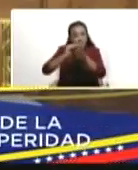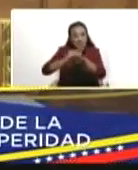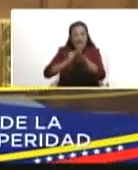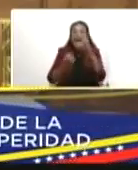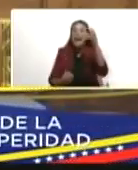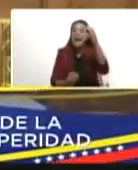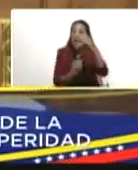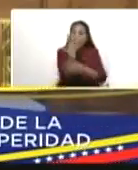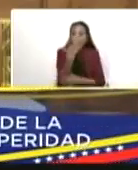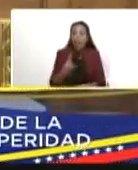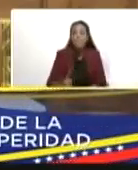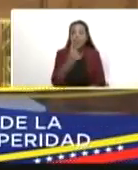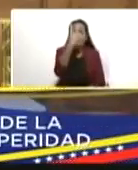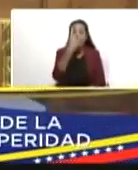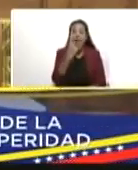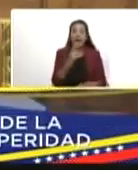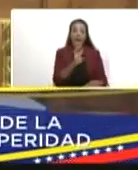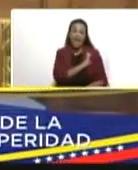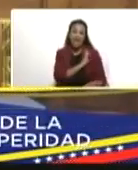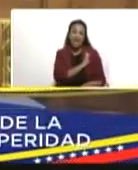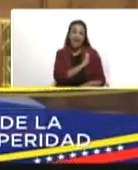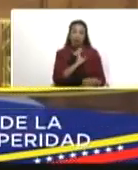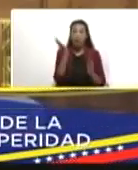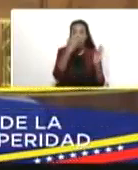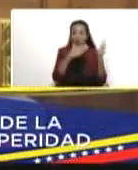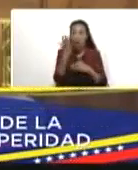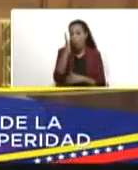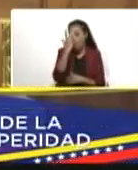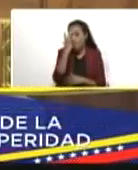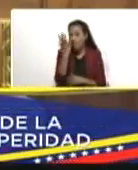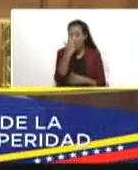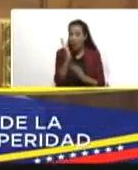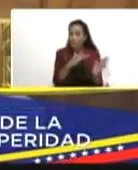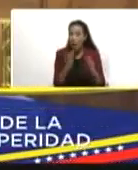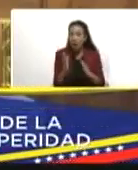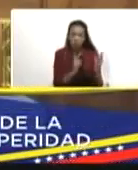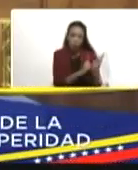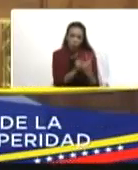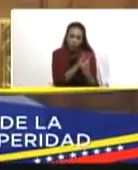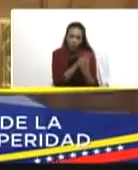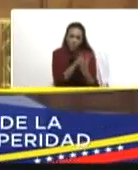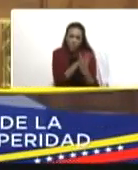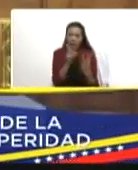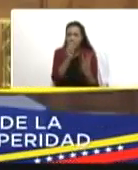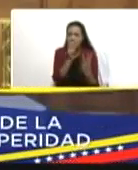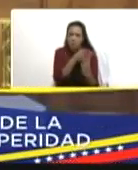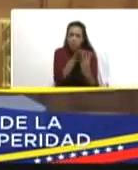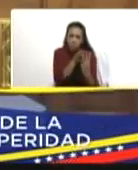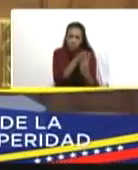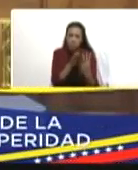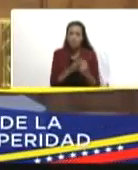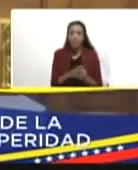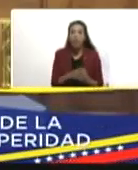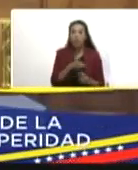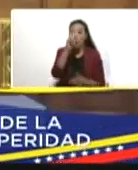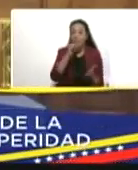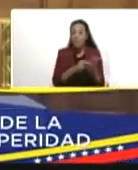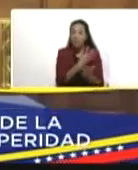la creación en el primer trimestre de este año